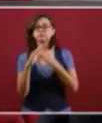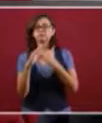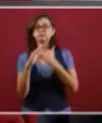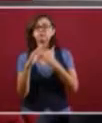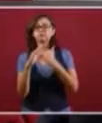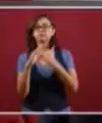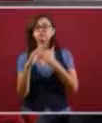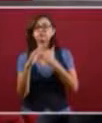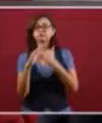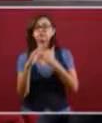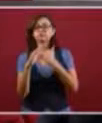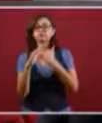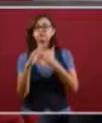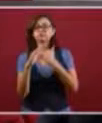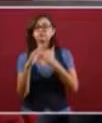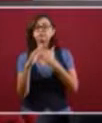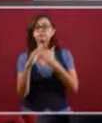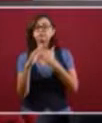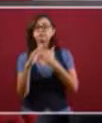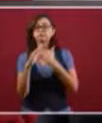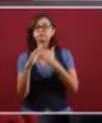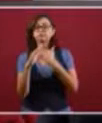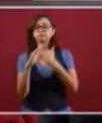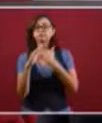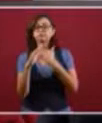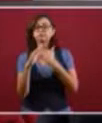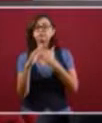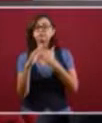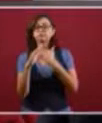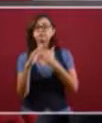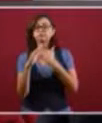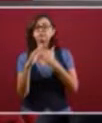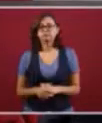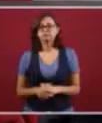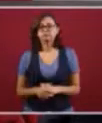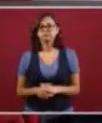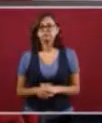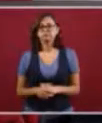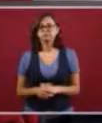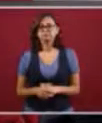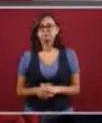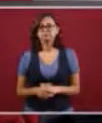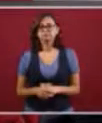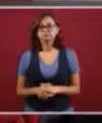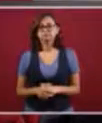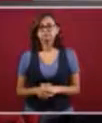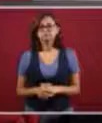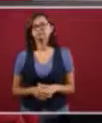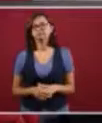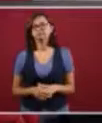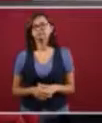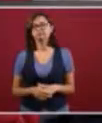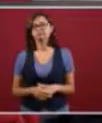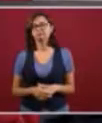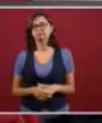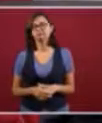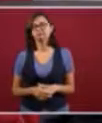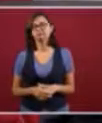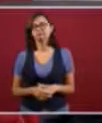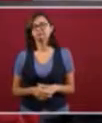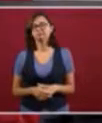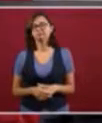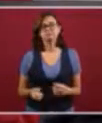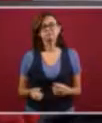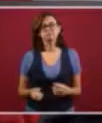y ya ni les digo de cuántas organizaciones de la llamada sociedad